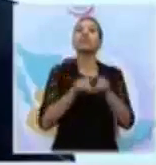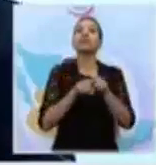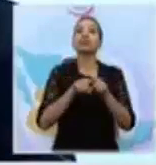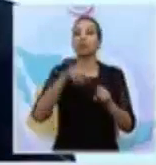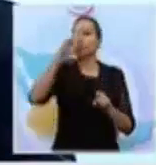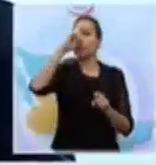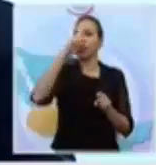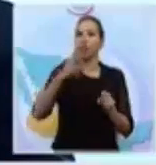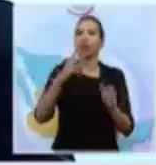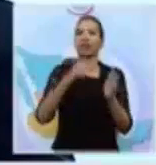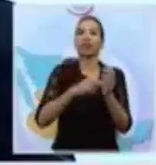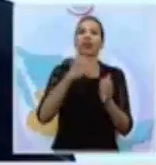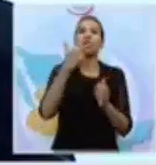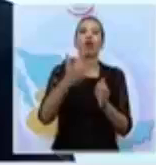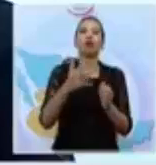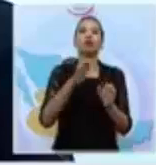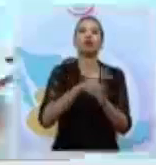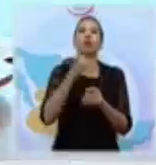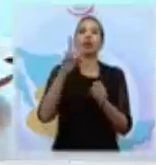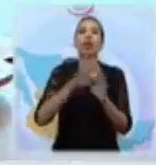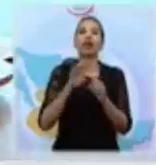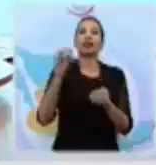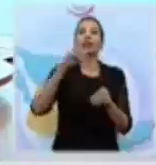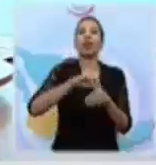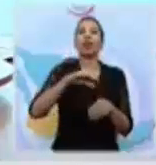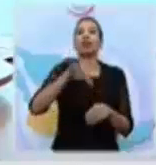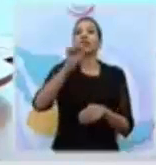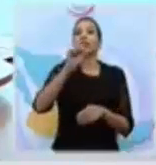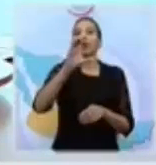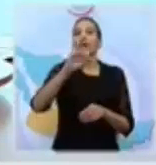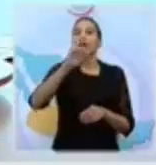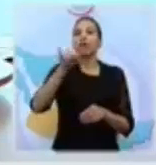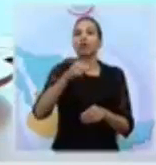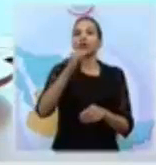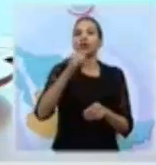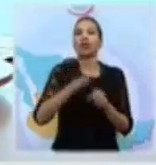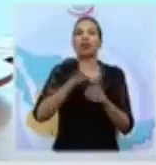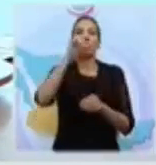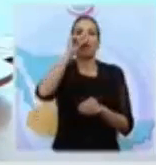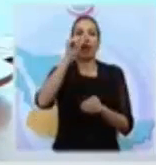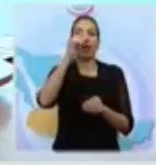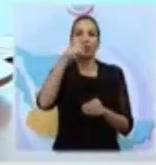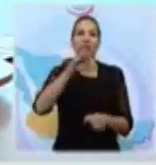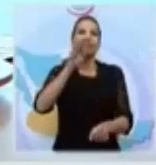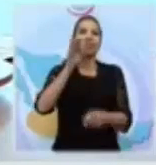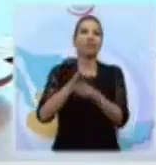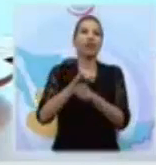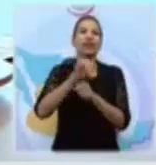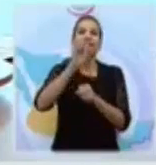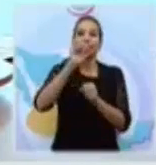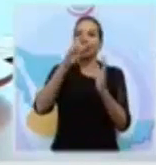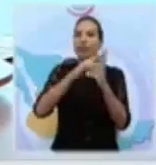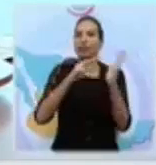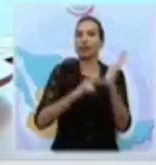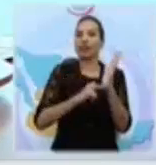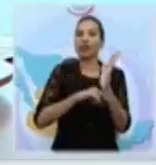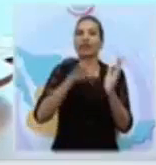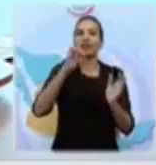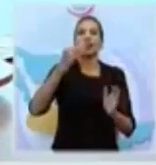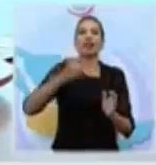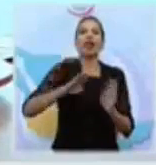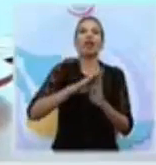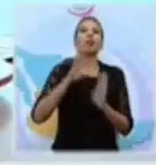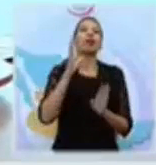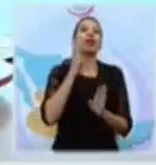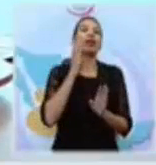resolvió en 2008 con la Suprema Corte de Justicia de la Nación fallando a favor del reglamento, en contra de la Cámara